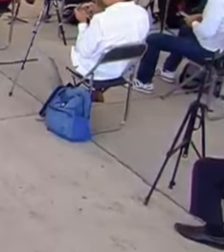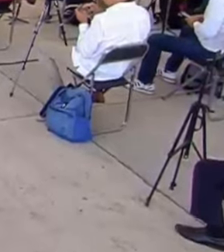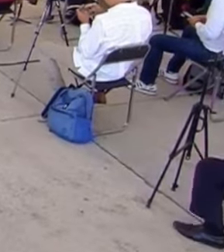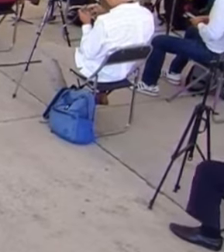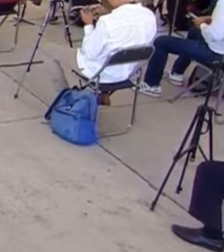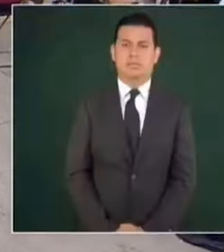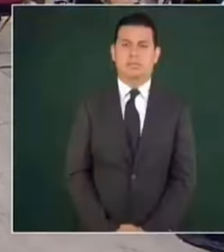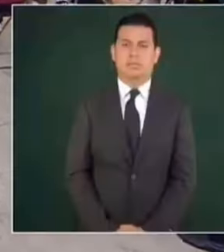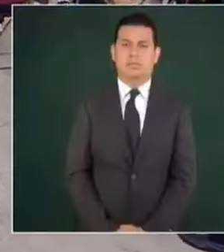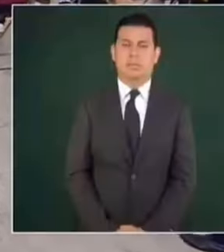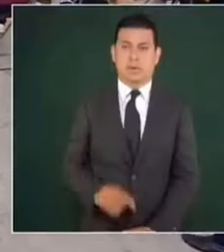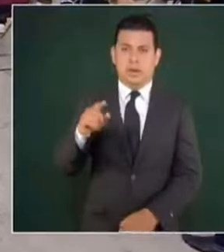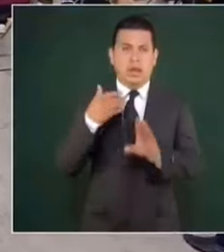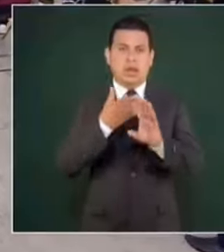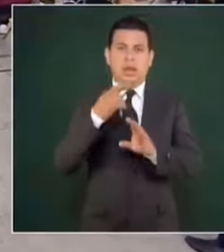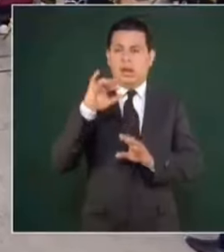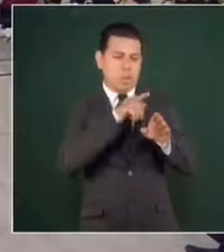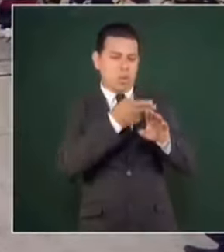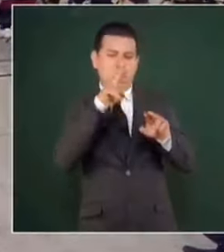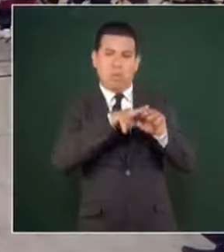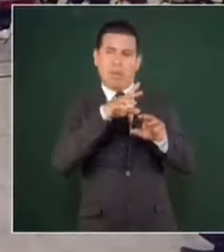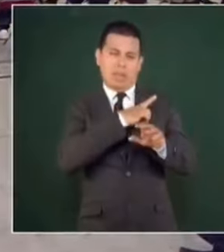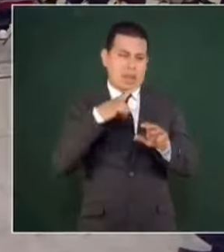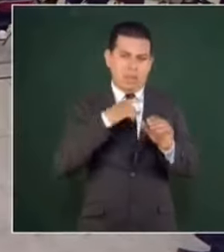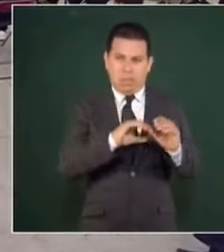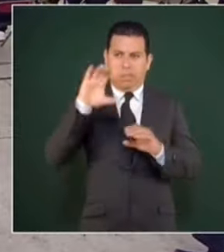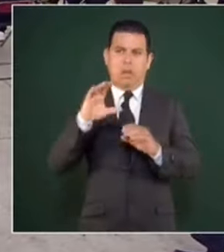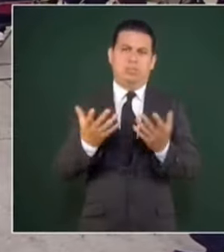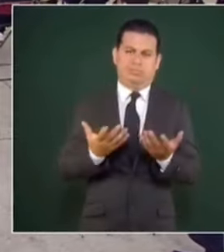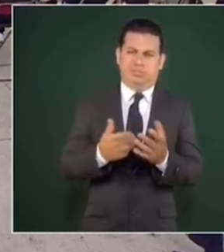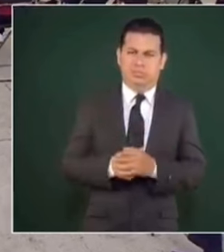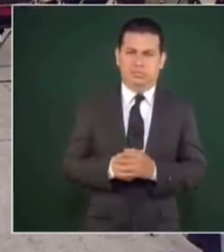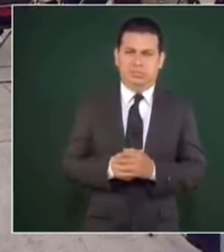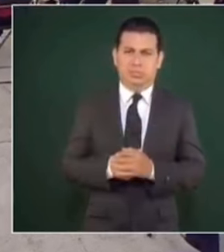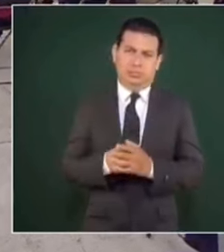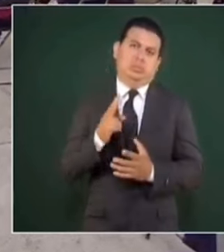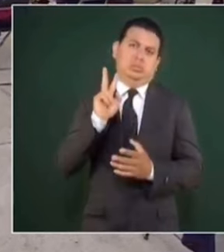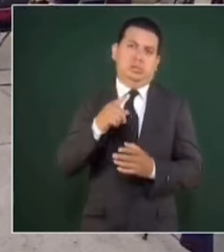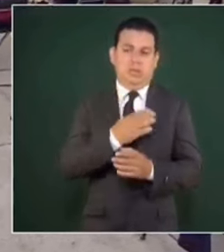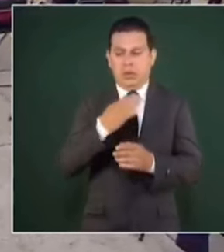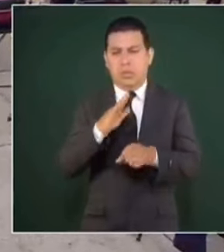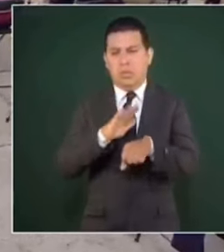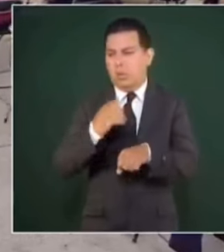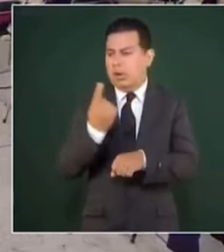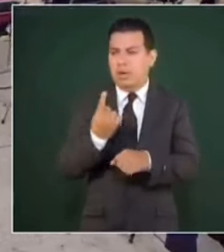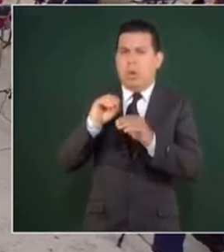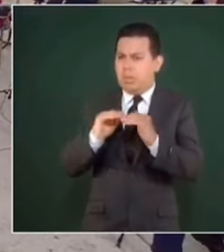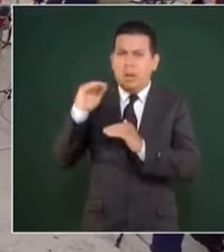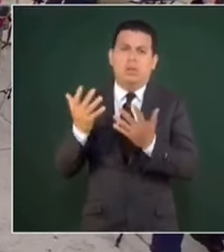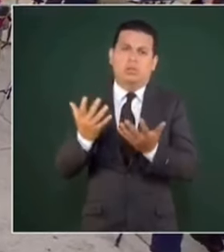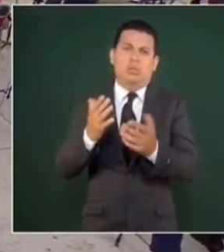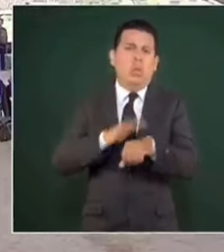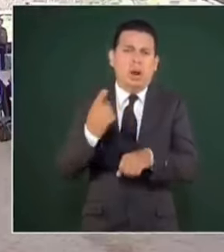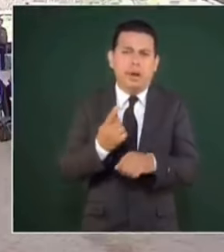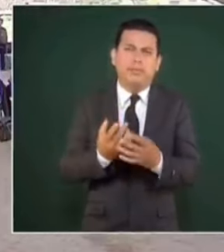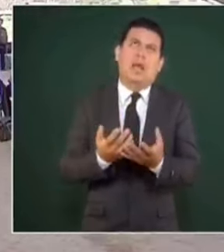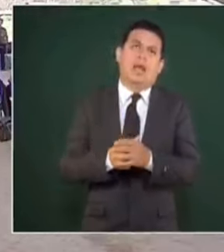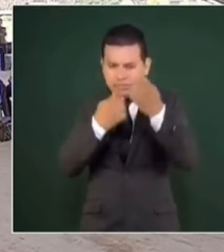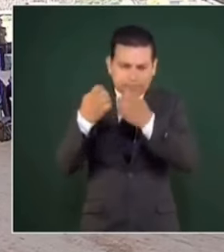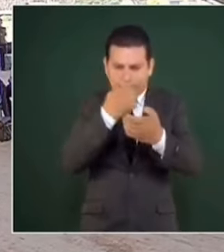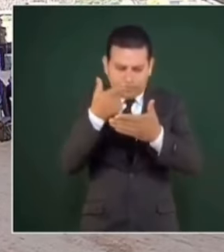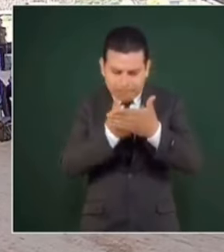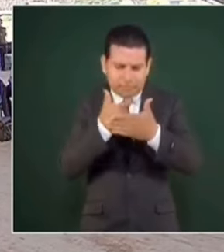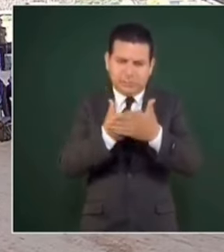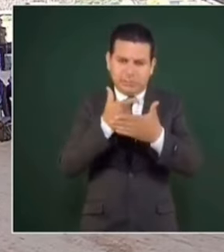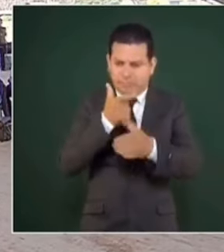diciendo? Le duplicamos la deuda. Es decir, ¿qué fue lo que sucedió? ¿Por qué el aumento? Porque lo que hay en